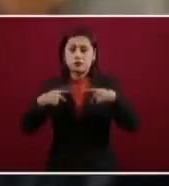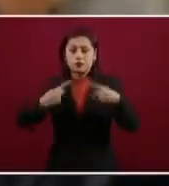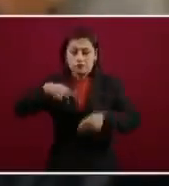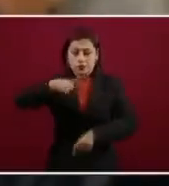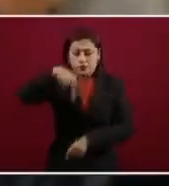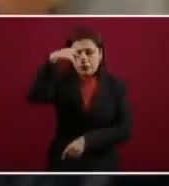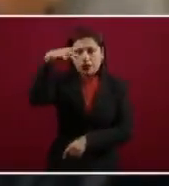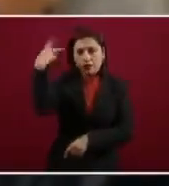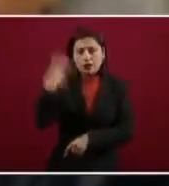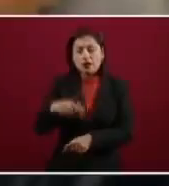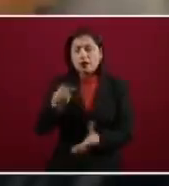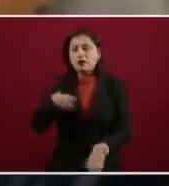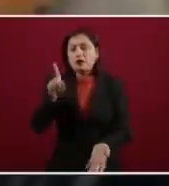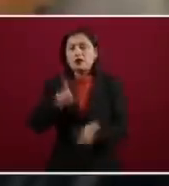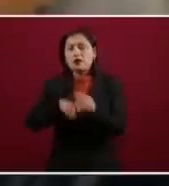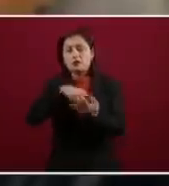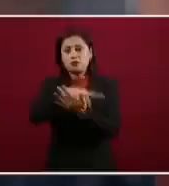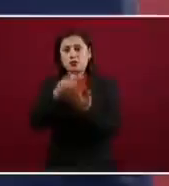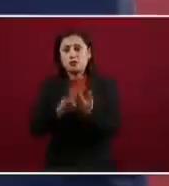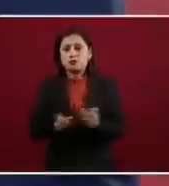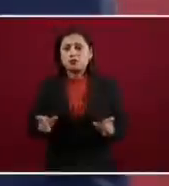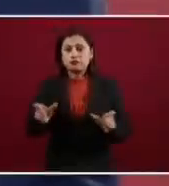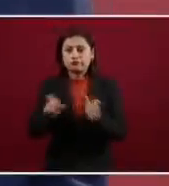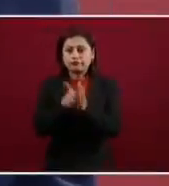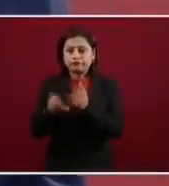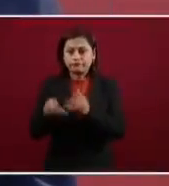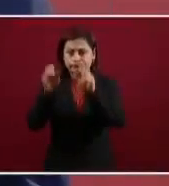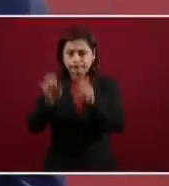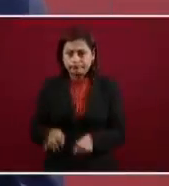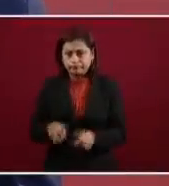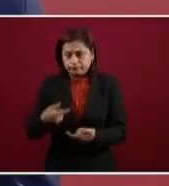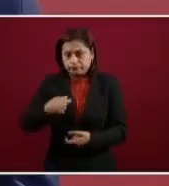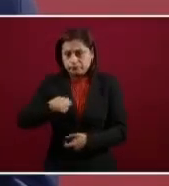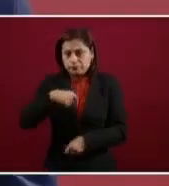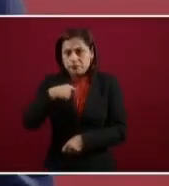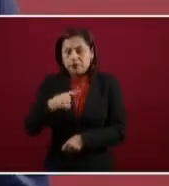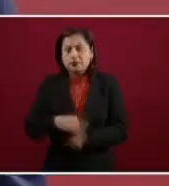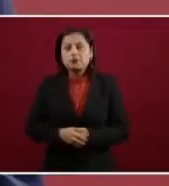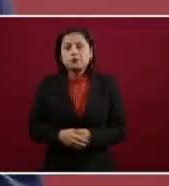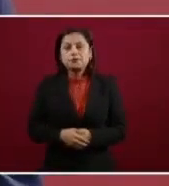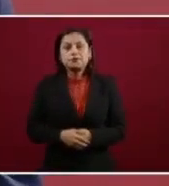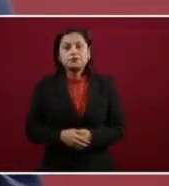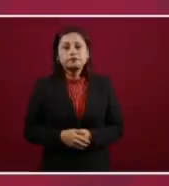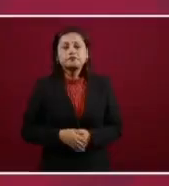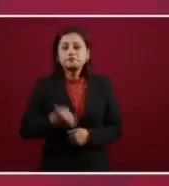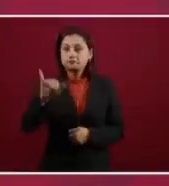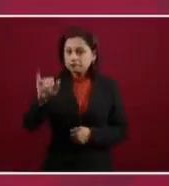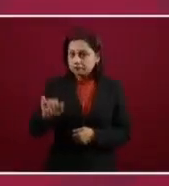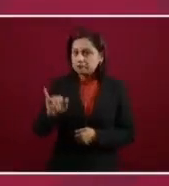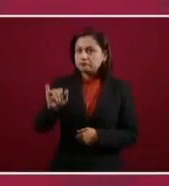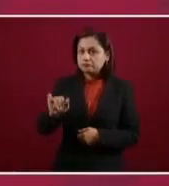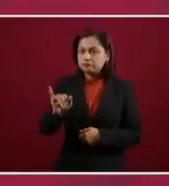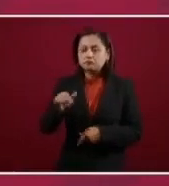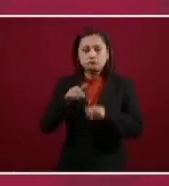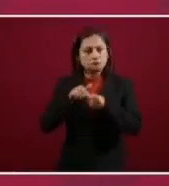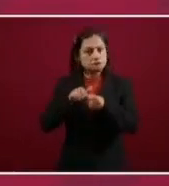protección de periodistas sí y este mantener la protección a ustedes